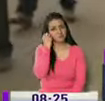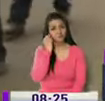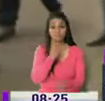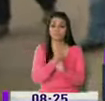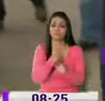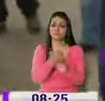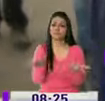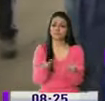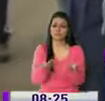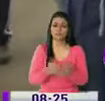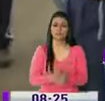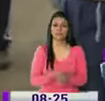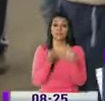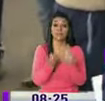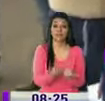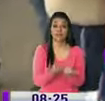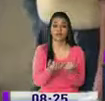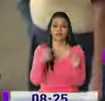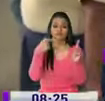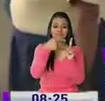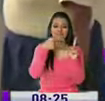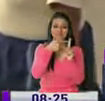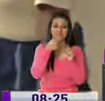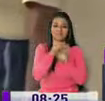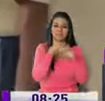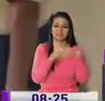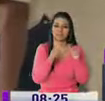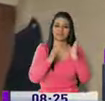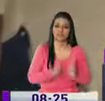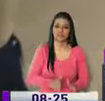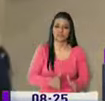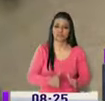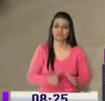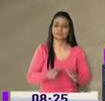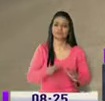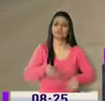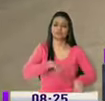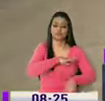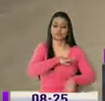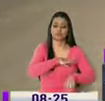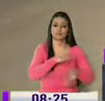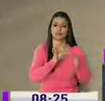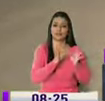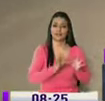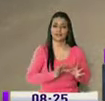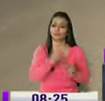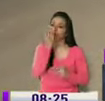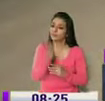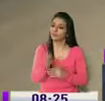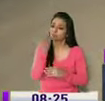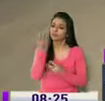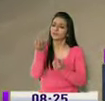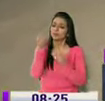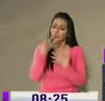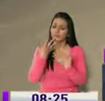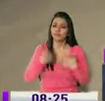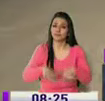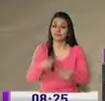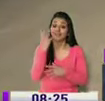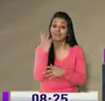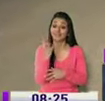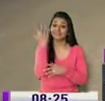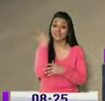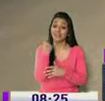nos encontramos ahora con Henry Valencia, él es administrador de la zona Calderón. Buenos días, administrador, coméntenos, hace 15